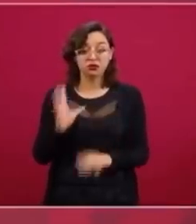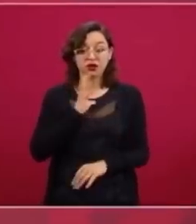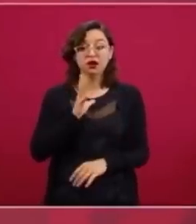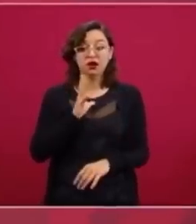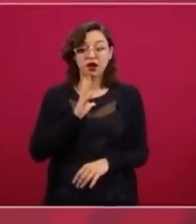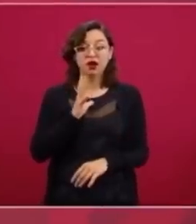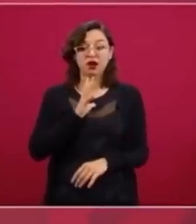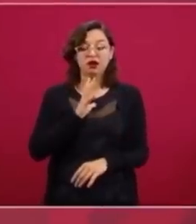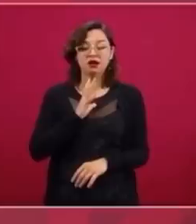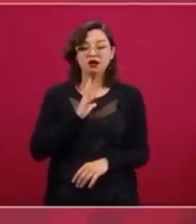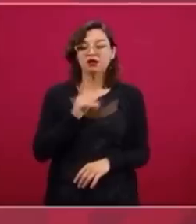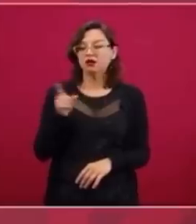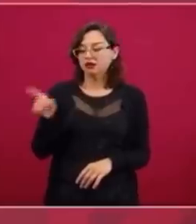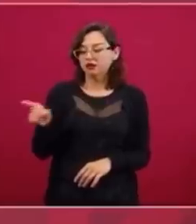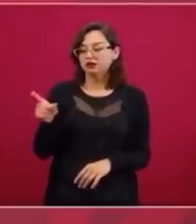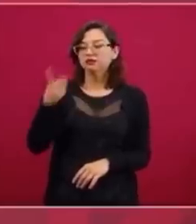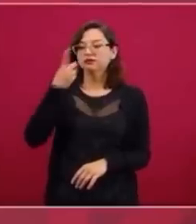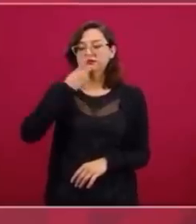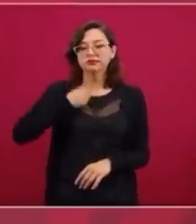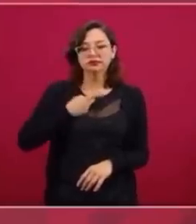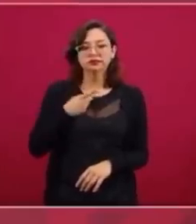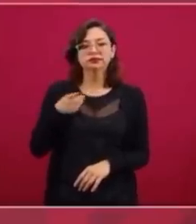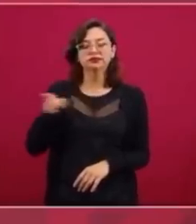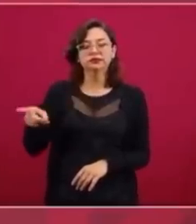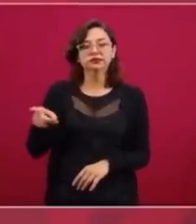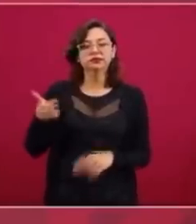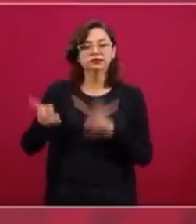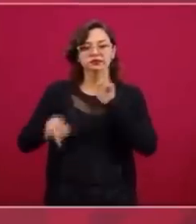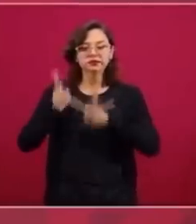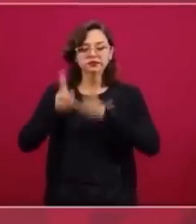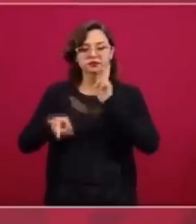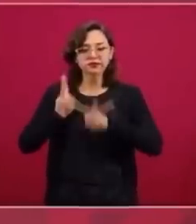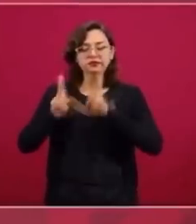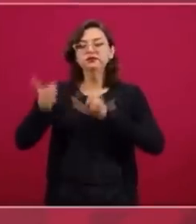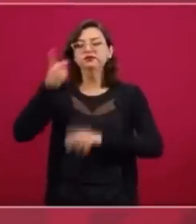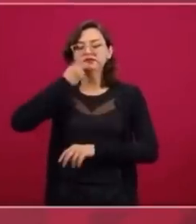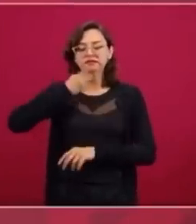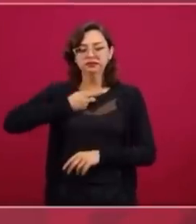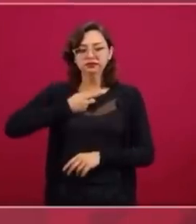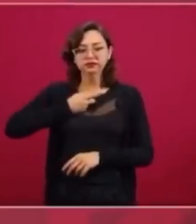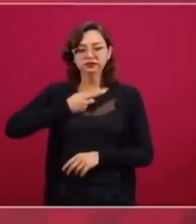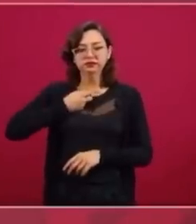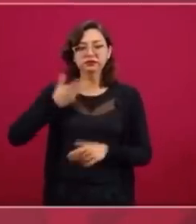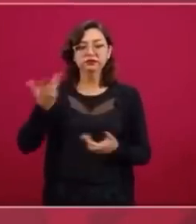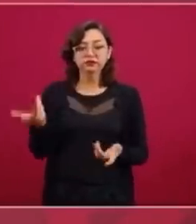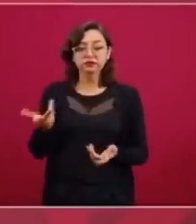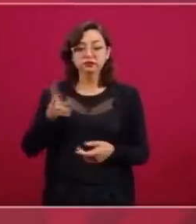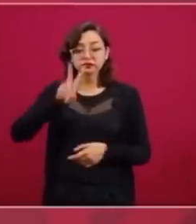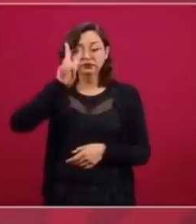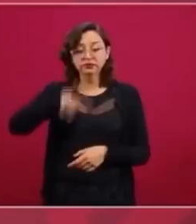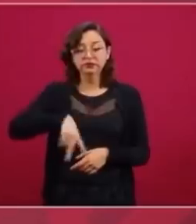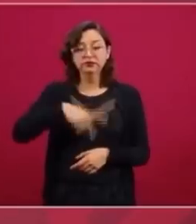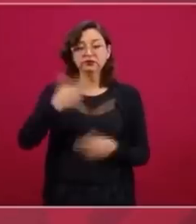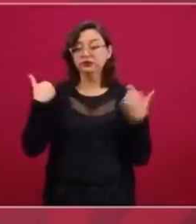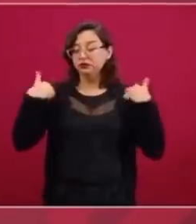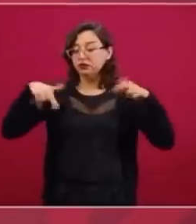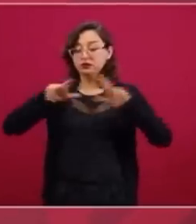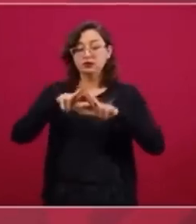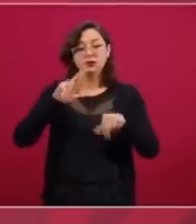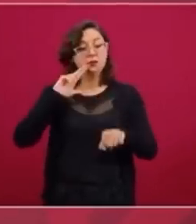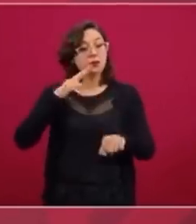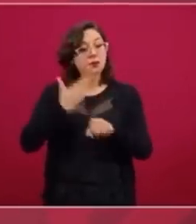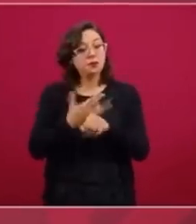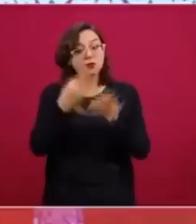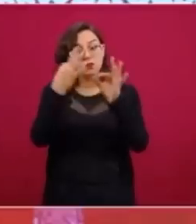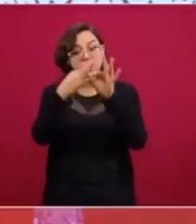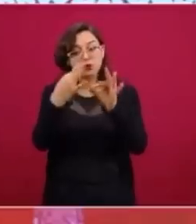que me platicaba Esteban, y esto tiene que ver con la responsabilidad de las